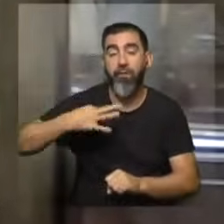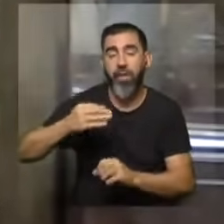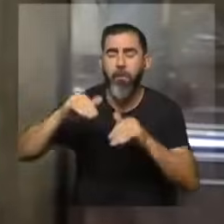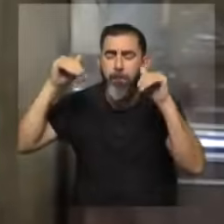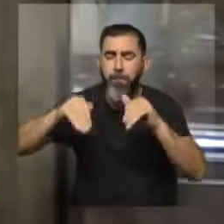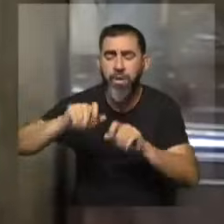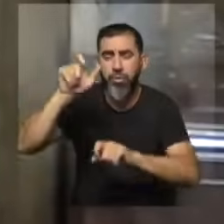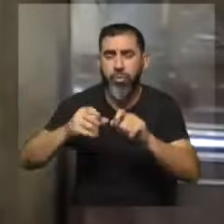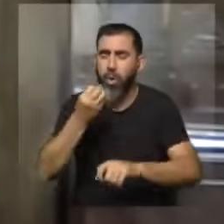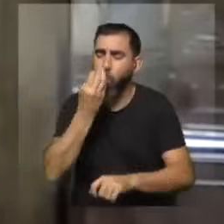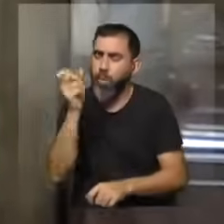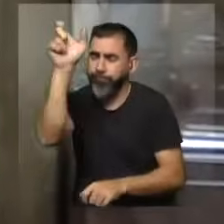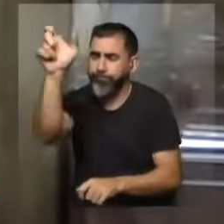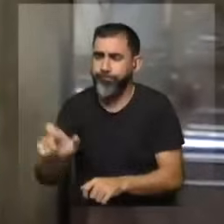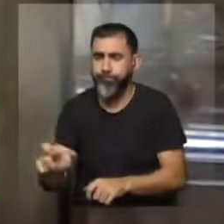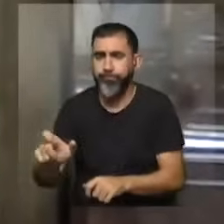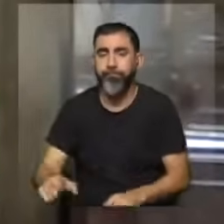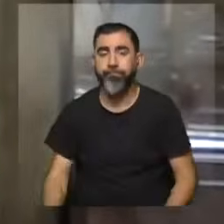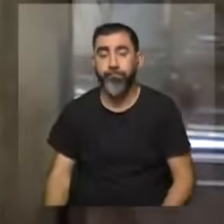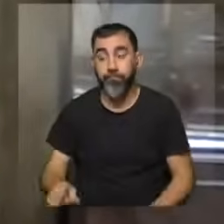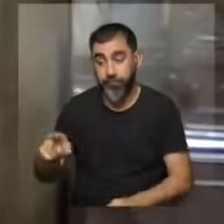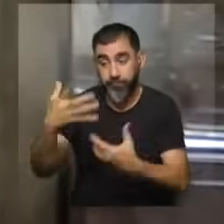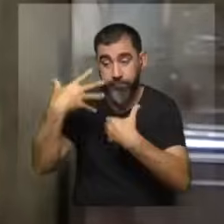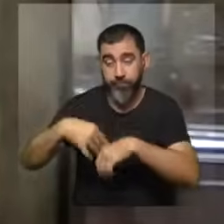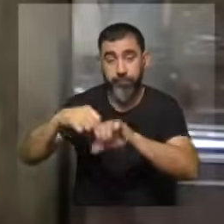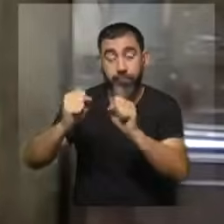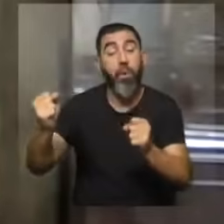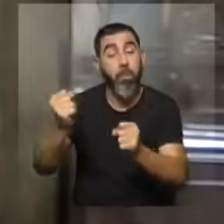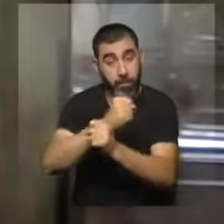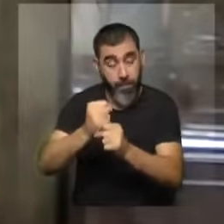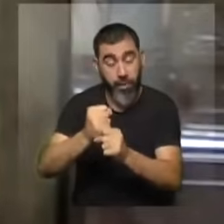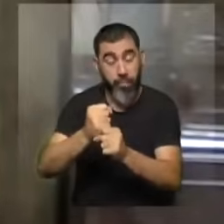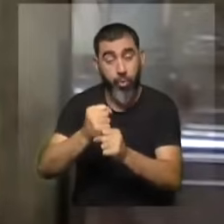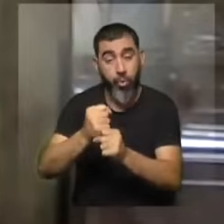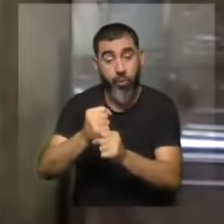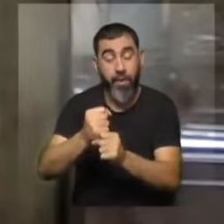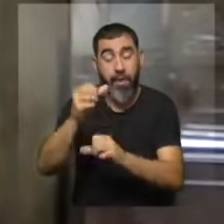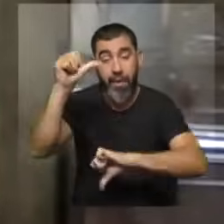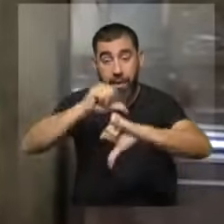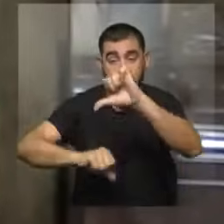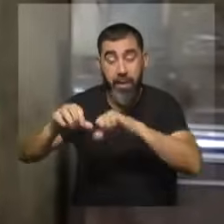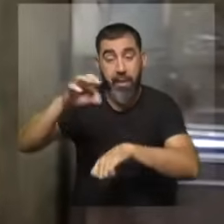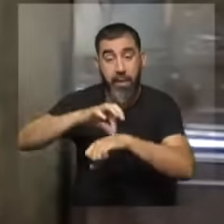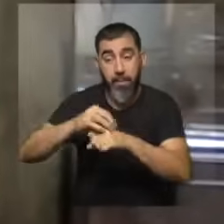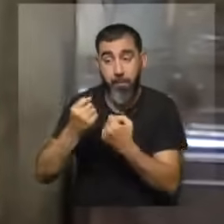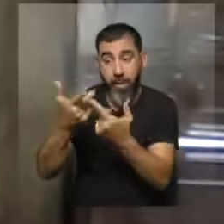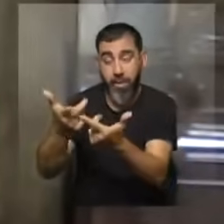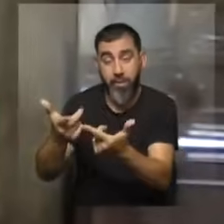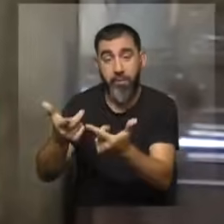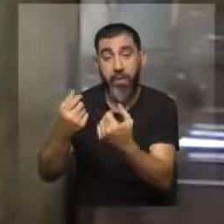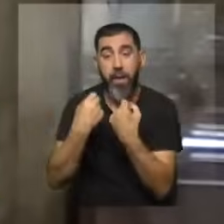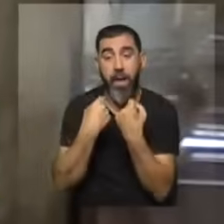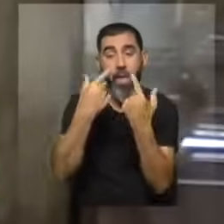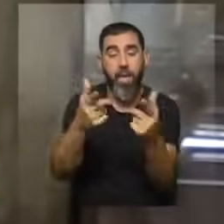persona muy noble que dicho descubrimiento que le otorgó el premio Nobel de la de la química de la medicina regaló la